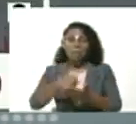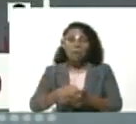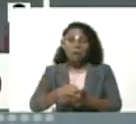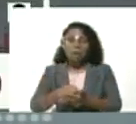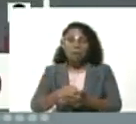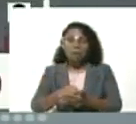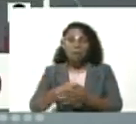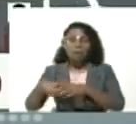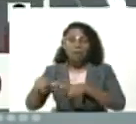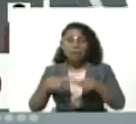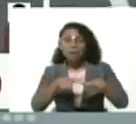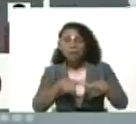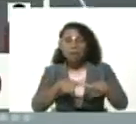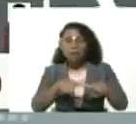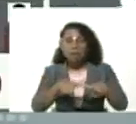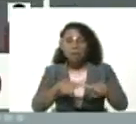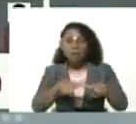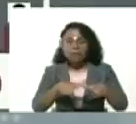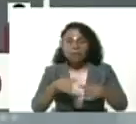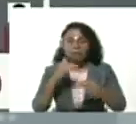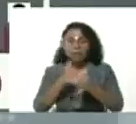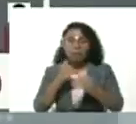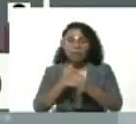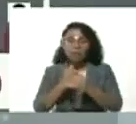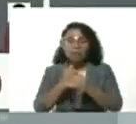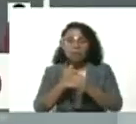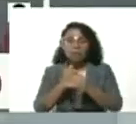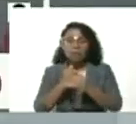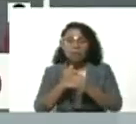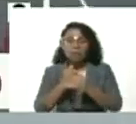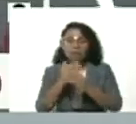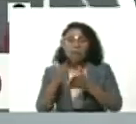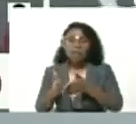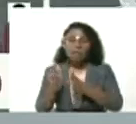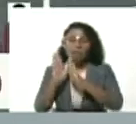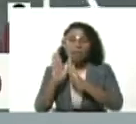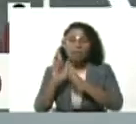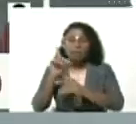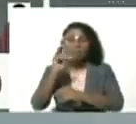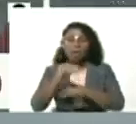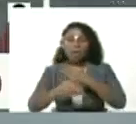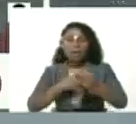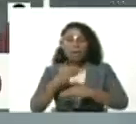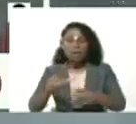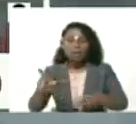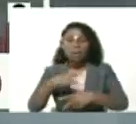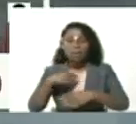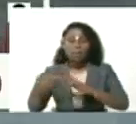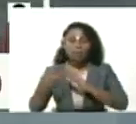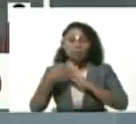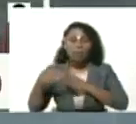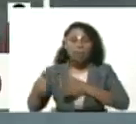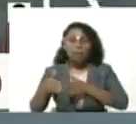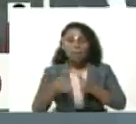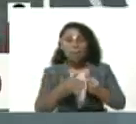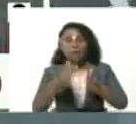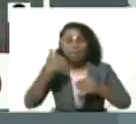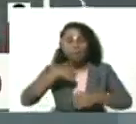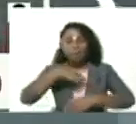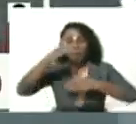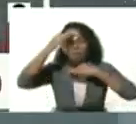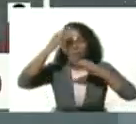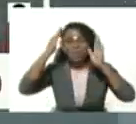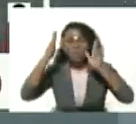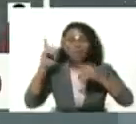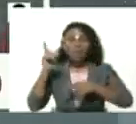lugar, estamos en recuperación de lo que es la infraestructura. También tenemos afectaciones en la vialidad que estamos atendiendo y